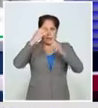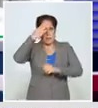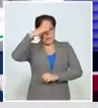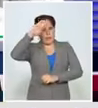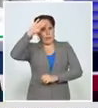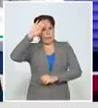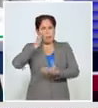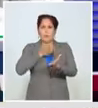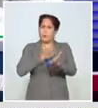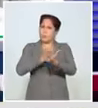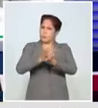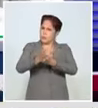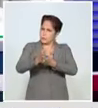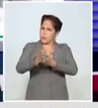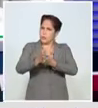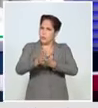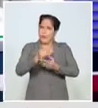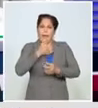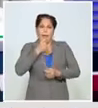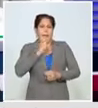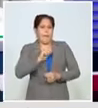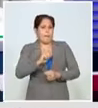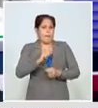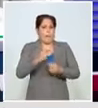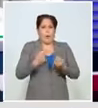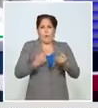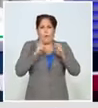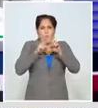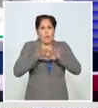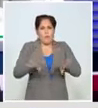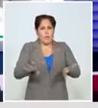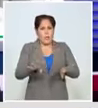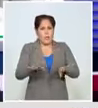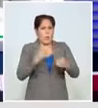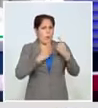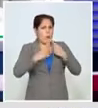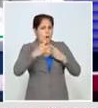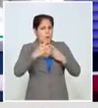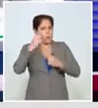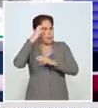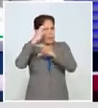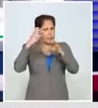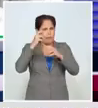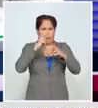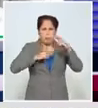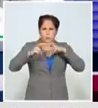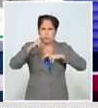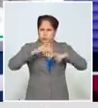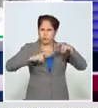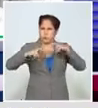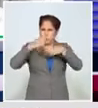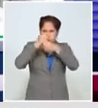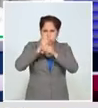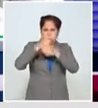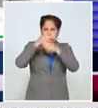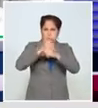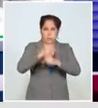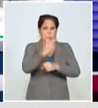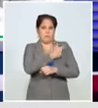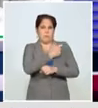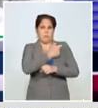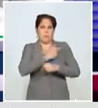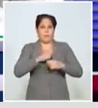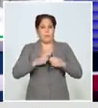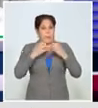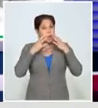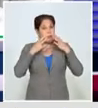sigue respondiendo al desafío de un virus silencioso, altamente contagioso, letal. Es